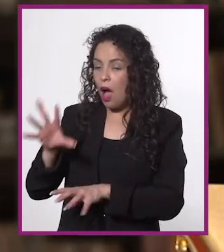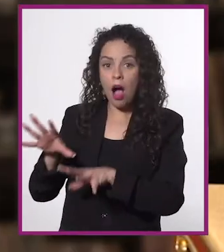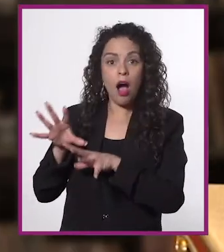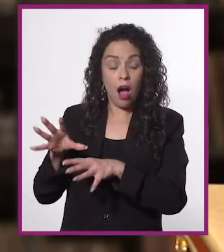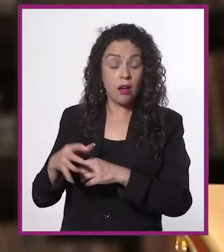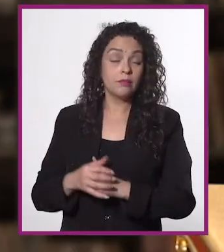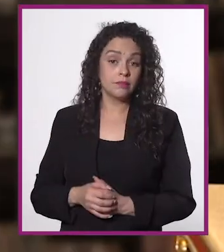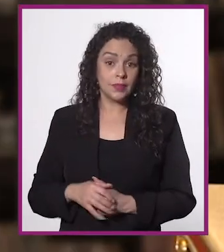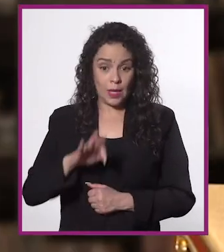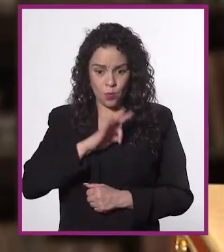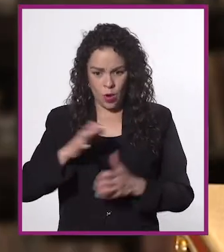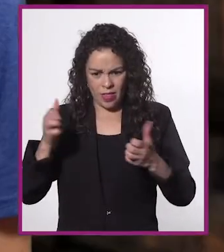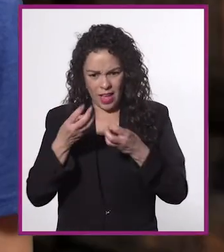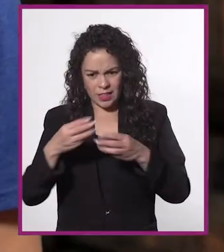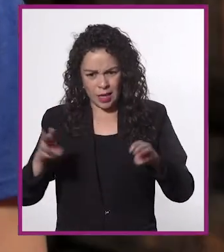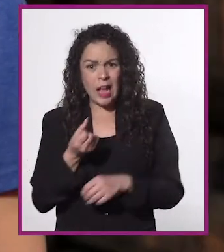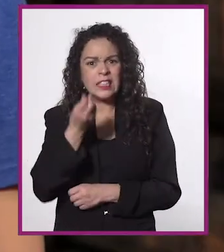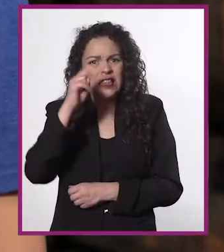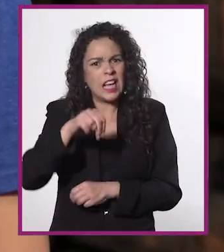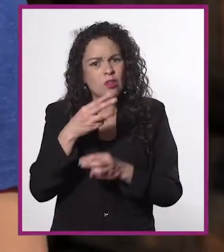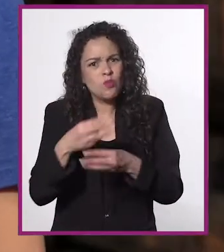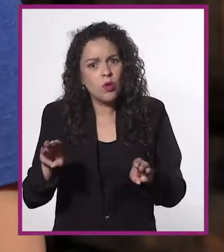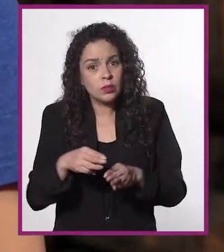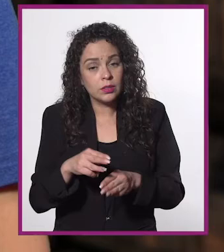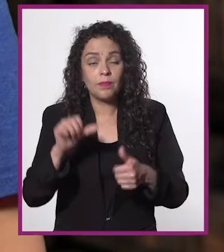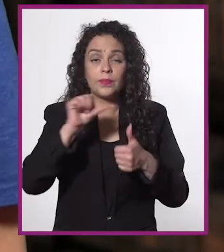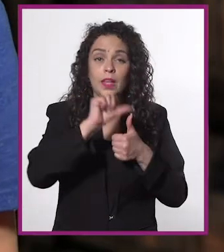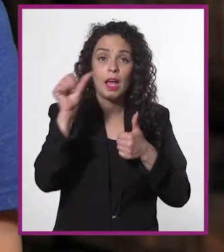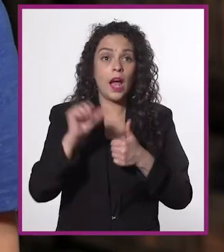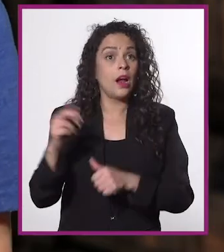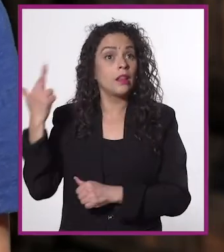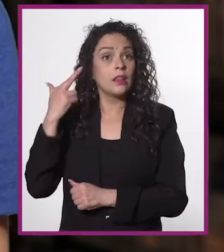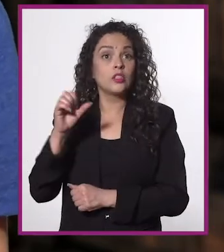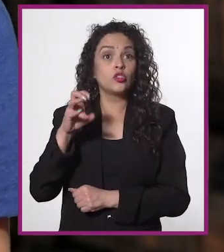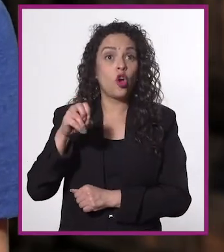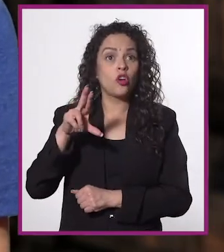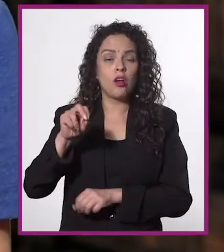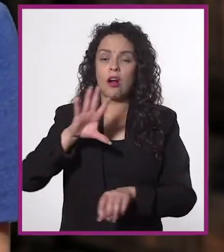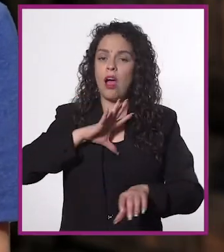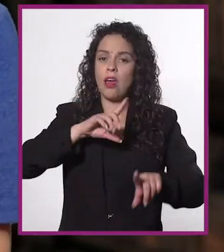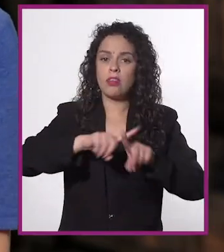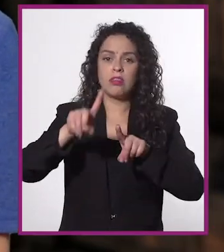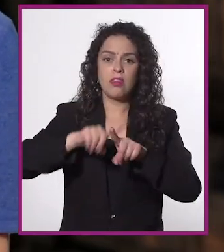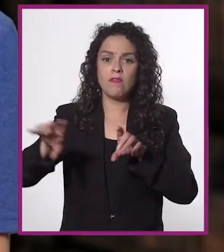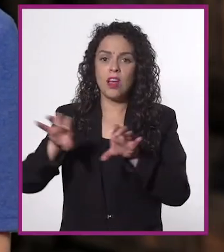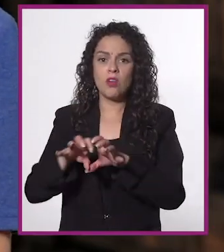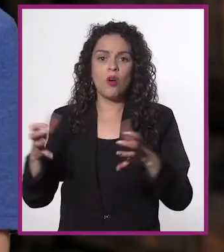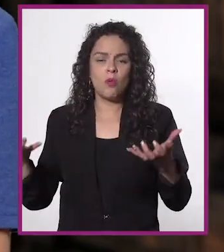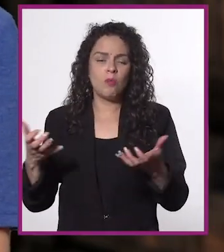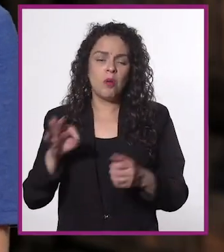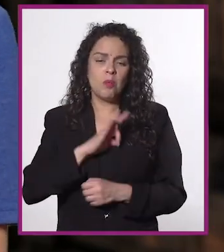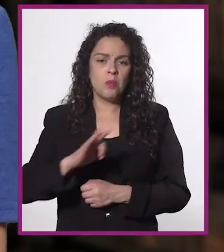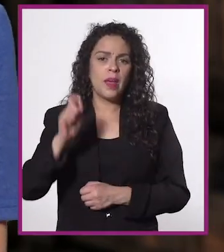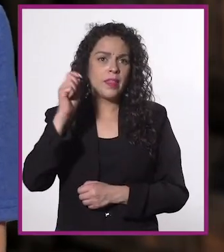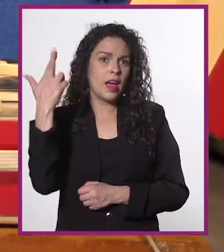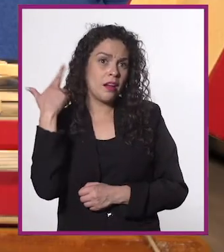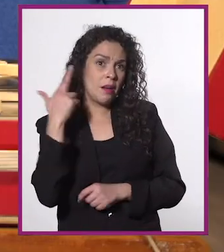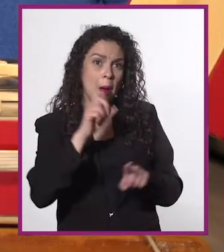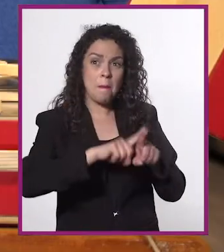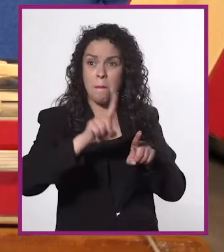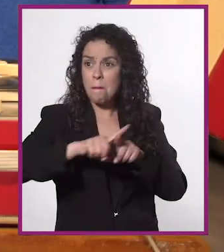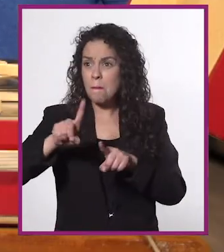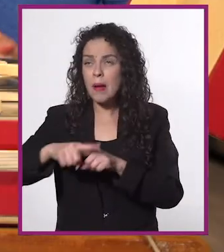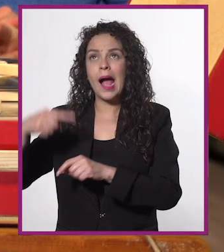hacer música? El arte sonoro es multidisciplinario y su objetivo es evidenciar las distintas nociones del sonido y escuchar.